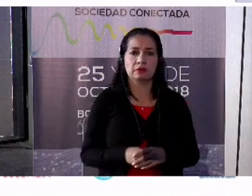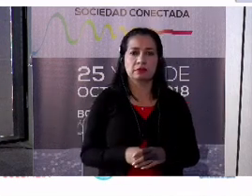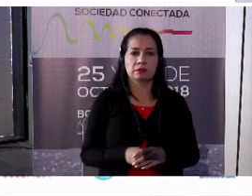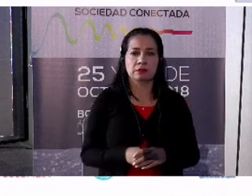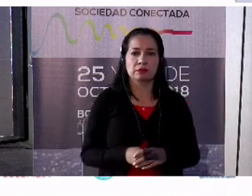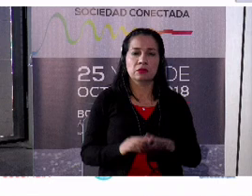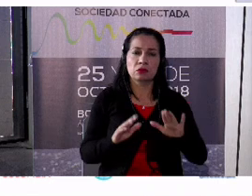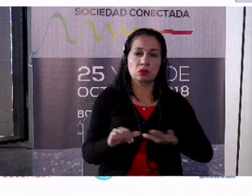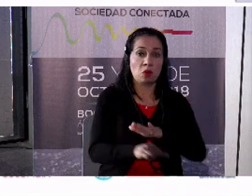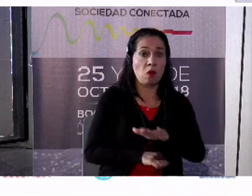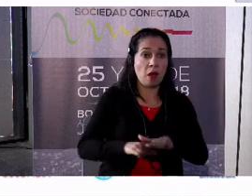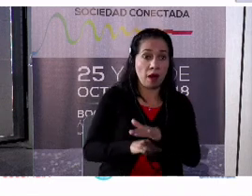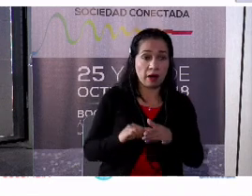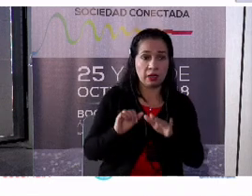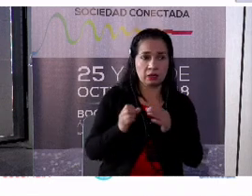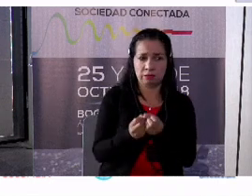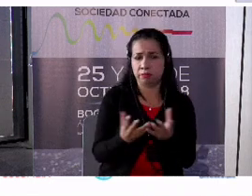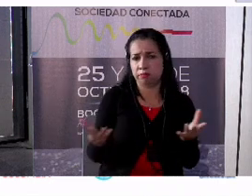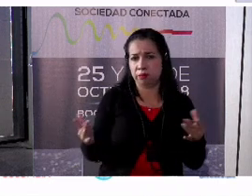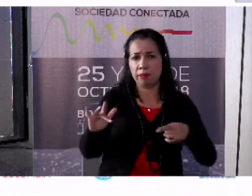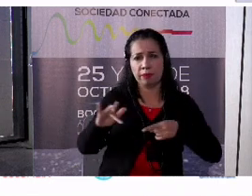hay muchas áreas de